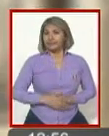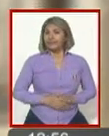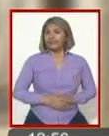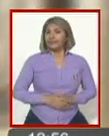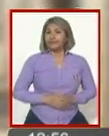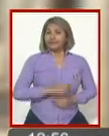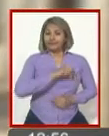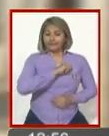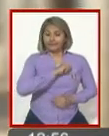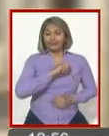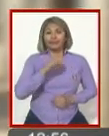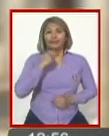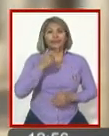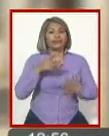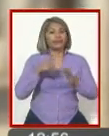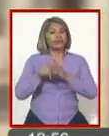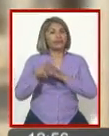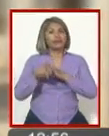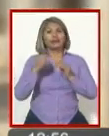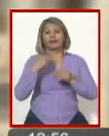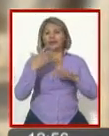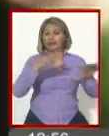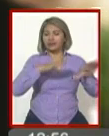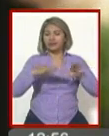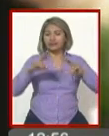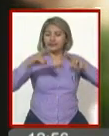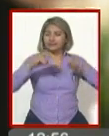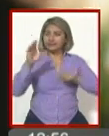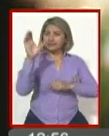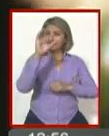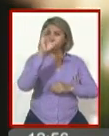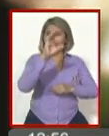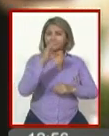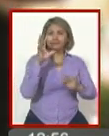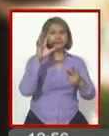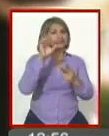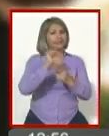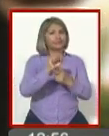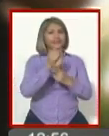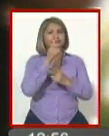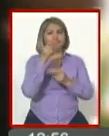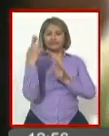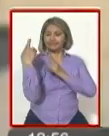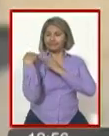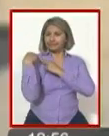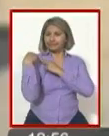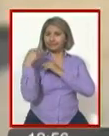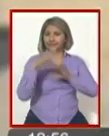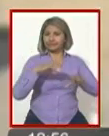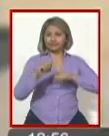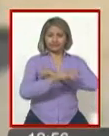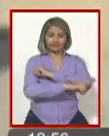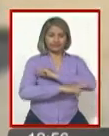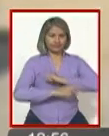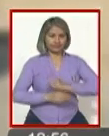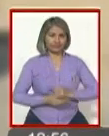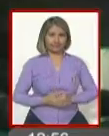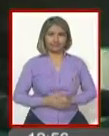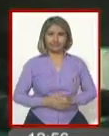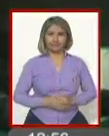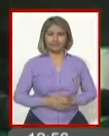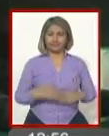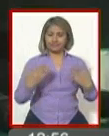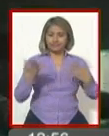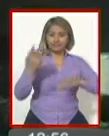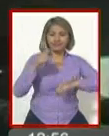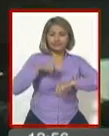los efectivos de la Fuerza Especial de Lucha contra el Crimen están realizando las pesquisas para capturar a los responsables de este hecho delictivo. Que